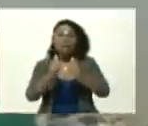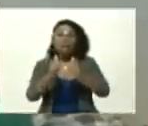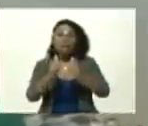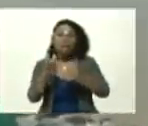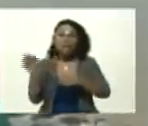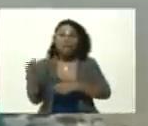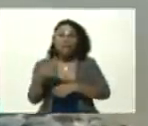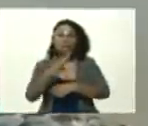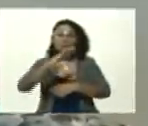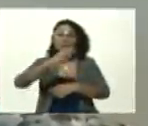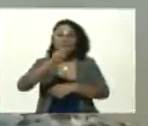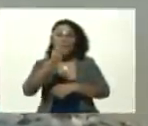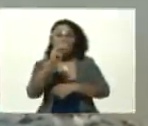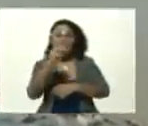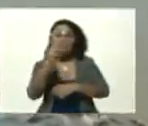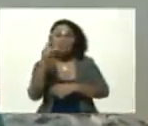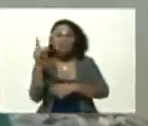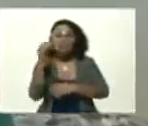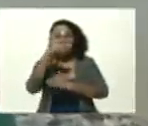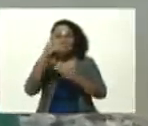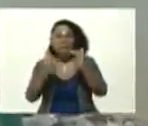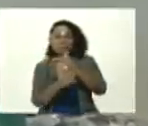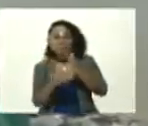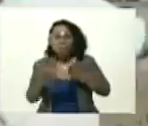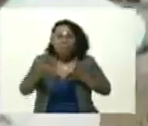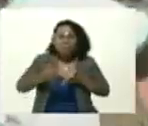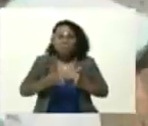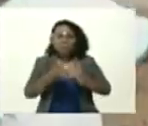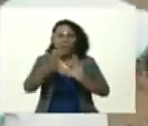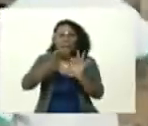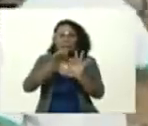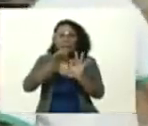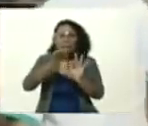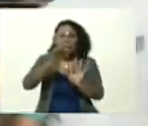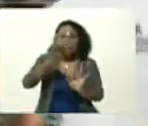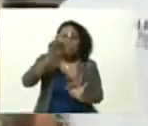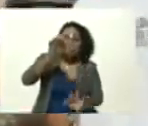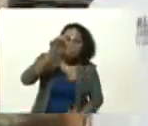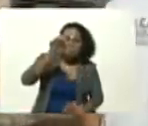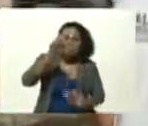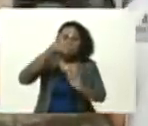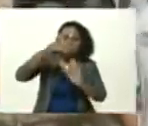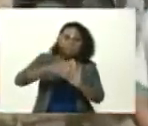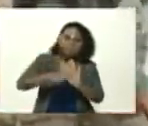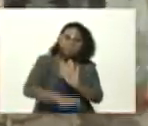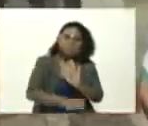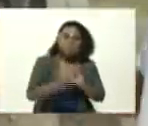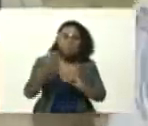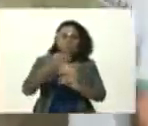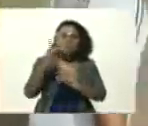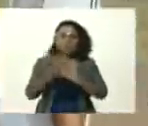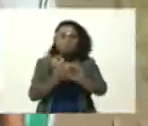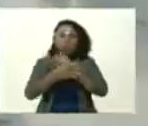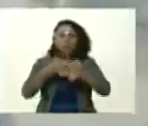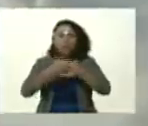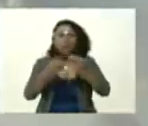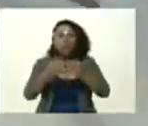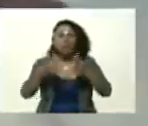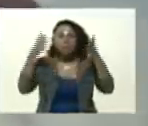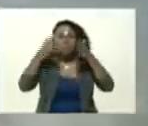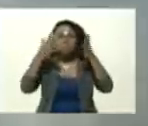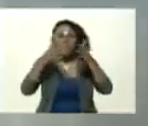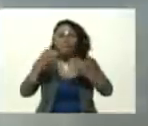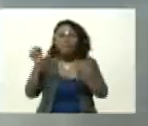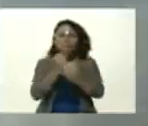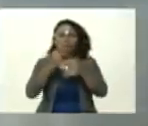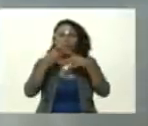río Chama, que bajemos el caudal a metro y medio, metro y medio. Ahí está todo el equipo, hermano presidente, como usted lo ha orientado, obras públicas